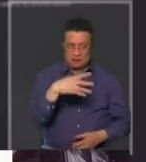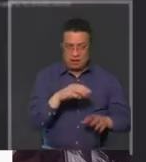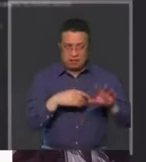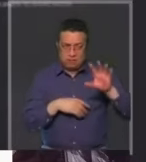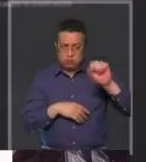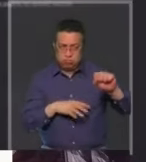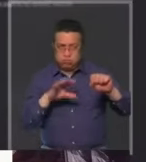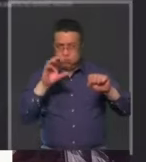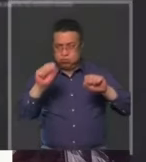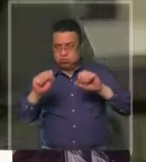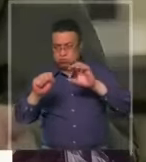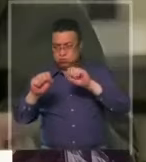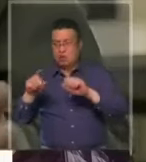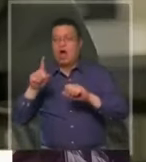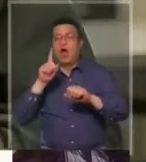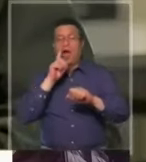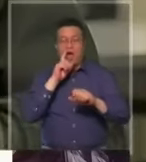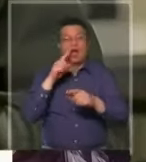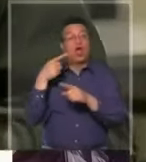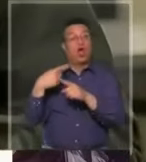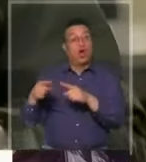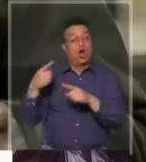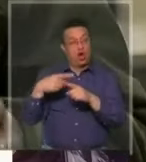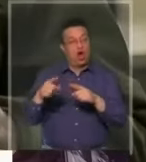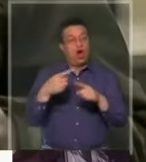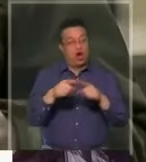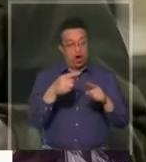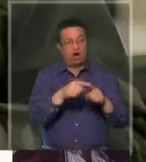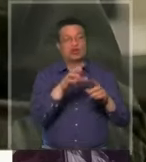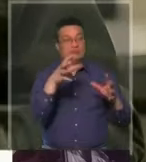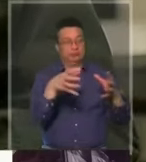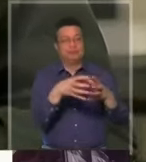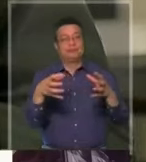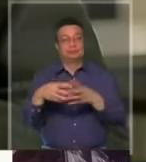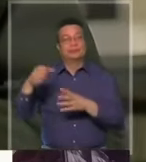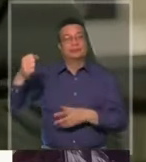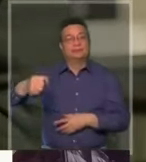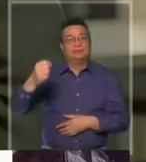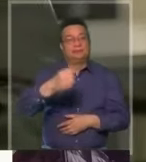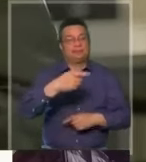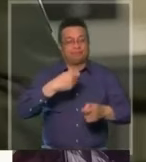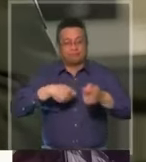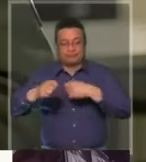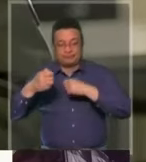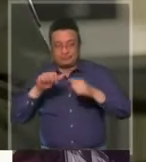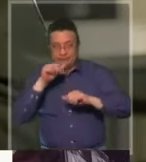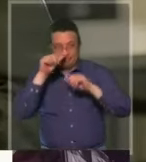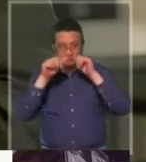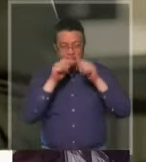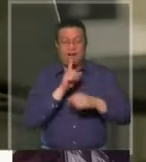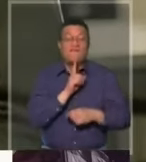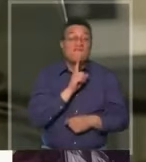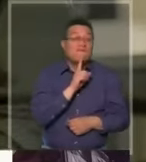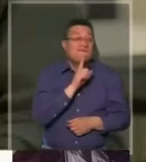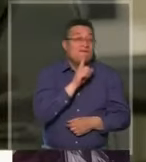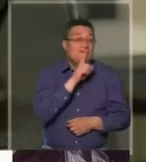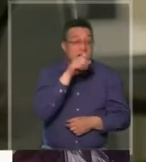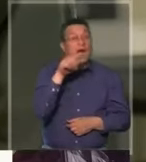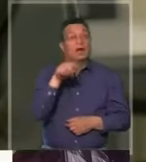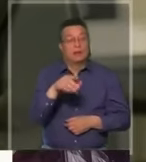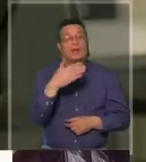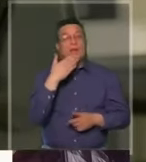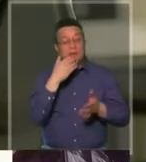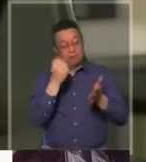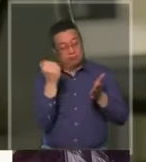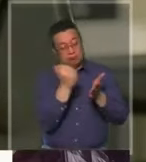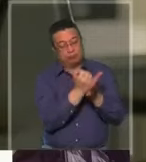posiblemente Podrían haber otros carteles o otras organizaciones criminales dedicadas al tráfico de cocaína de alta pureza colocando también este